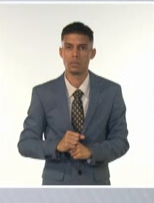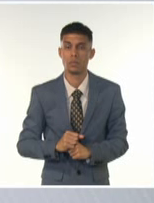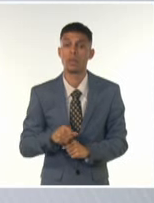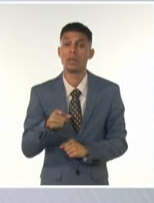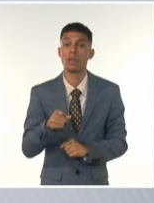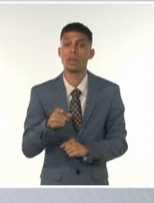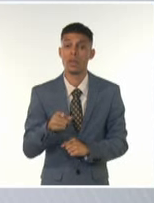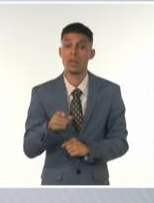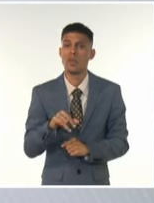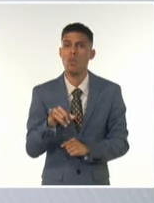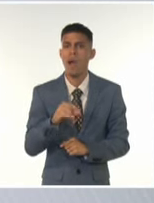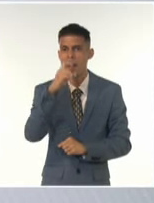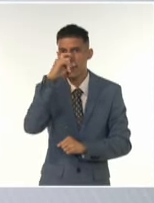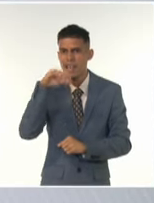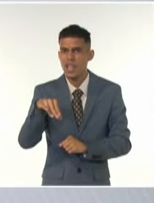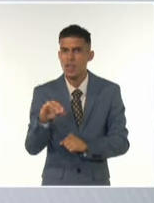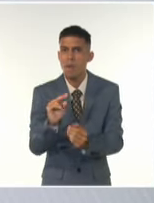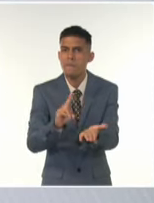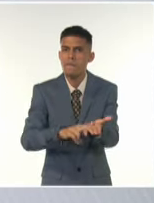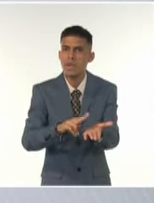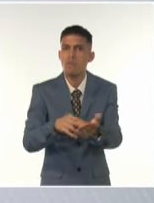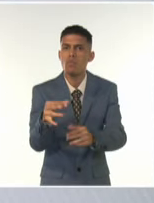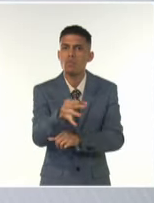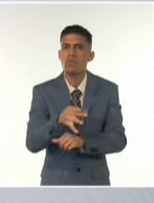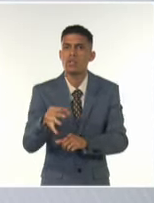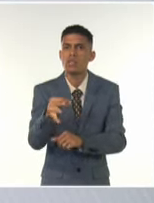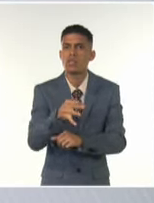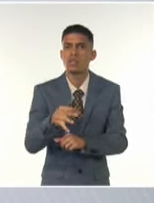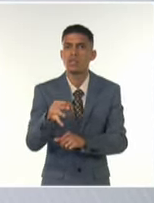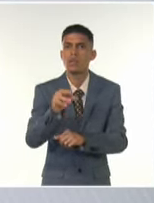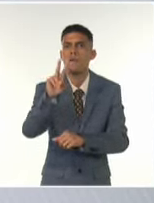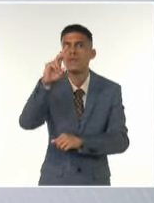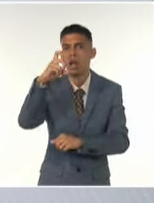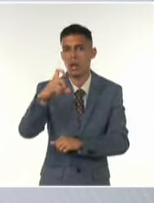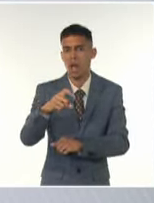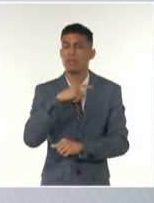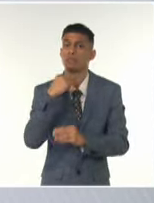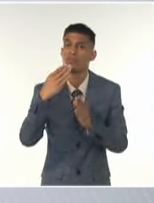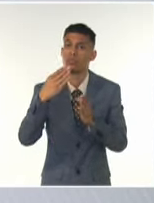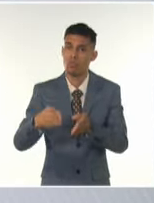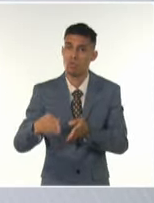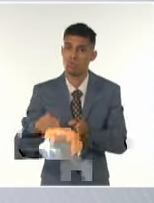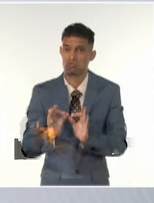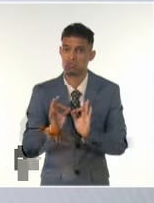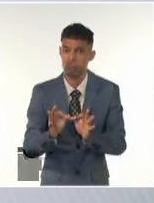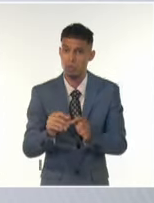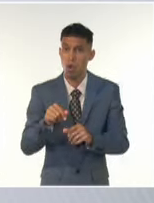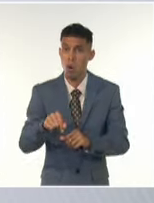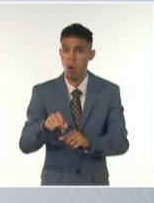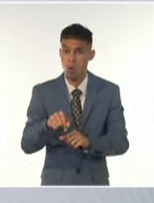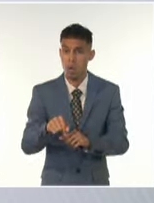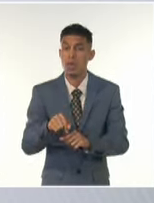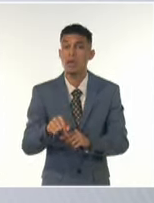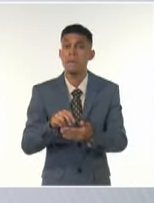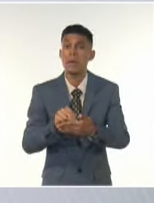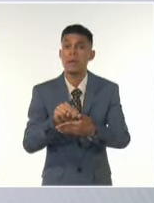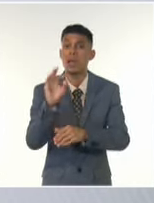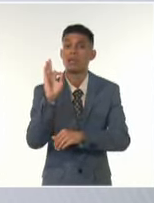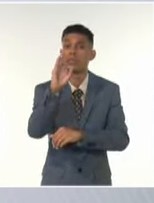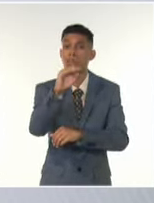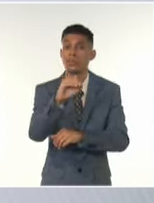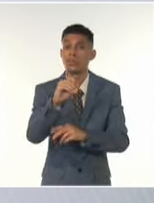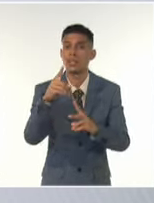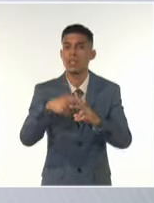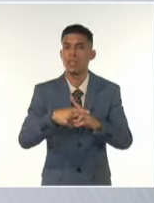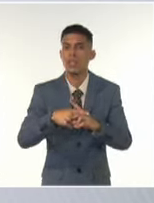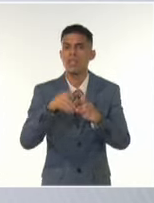las pequeñas ligas de béisbol del municipio camajuaní en vill Clara así lo reflejaron en su cuenta en x el inder y la federación cubana de